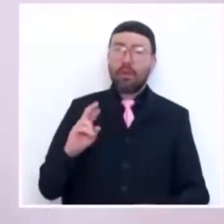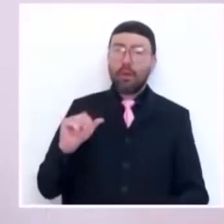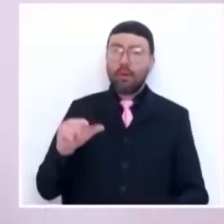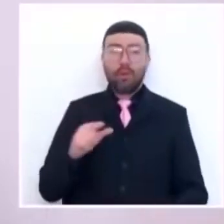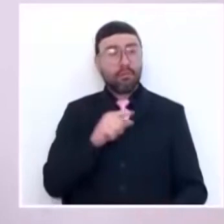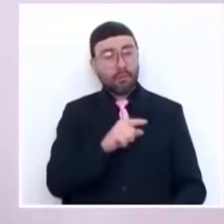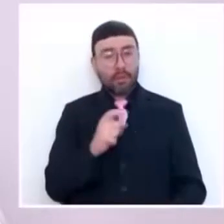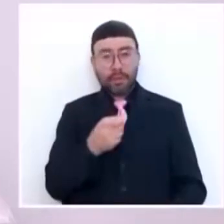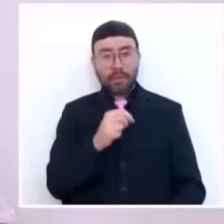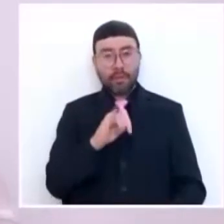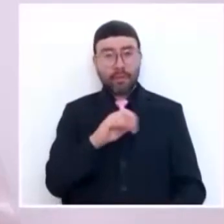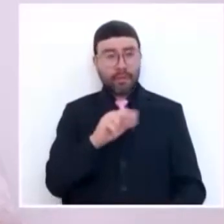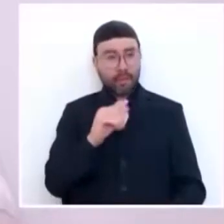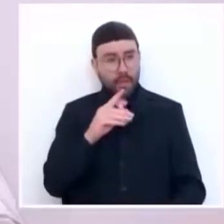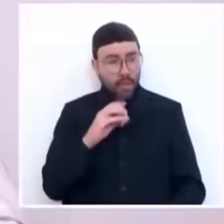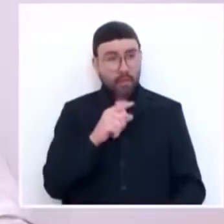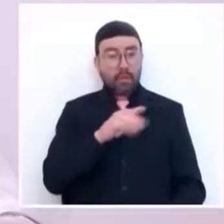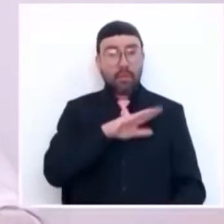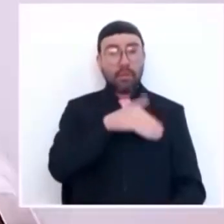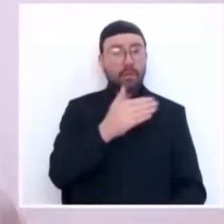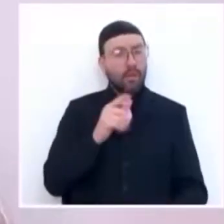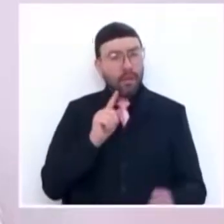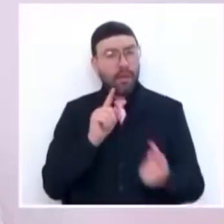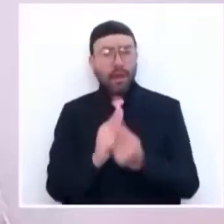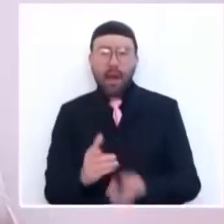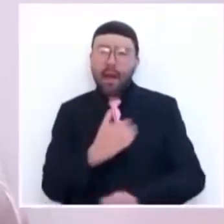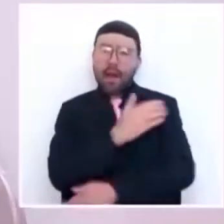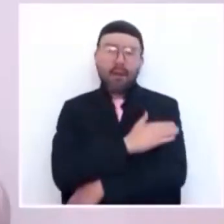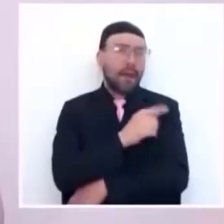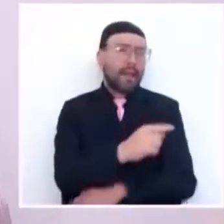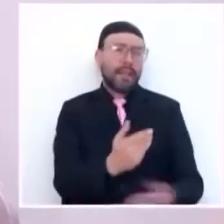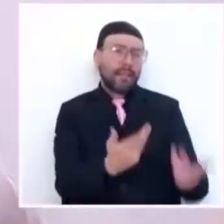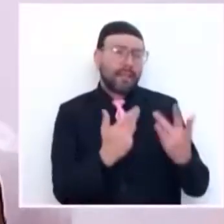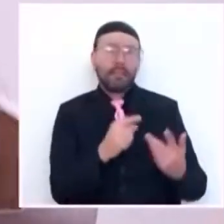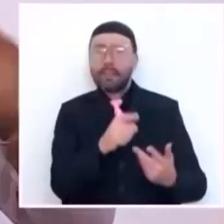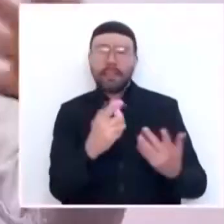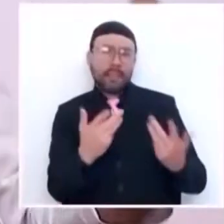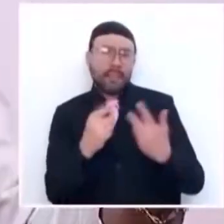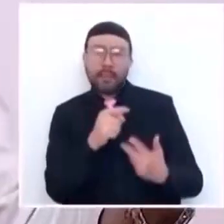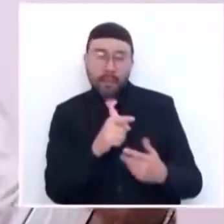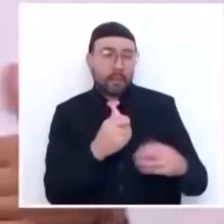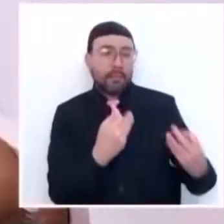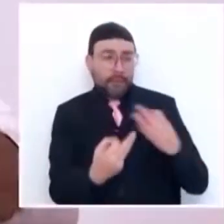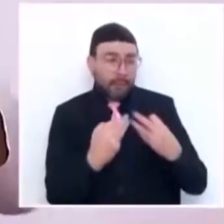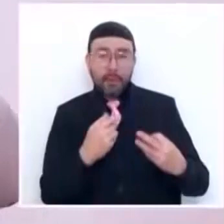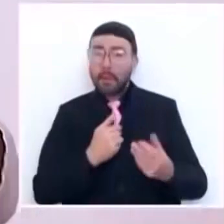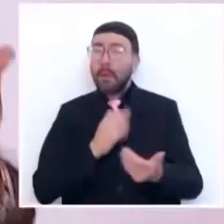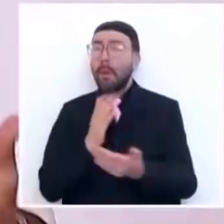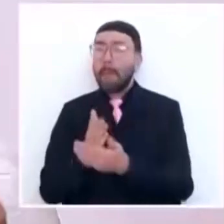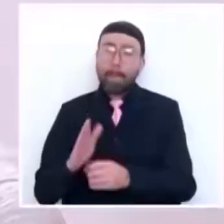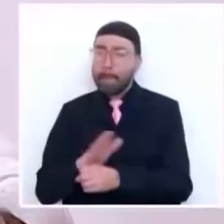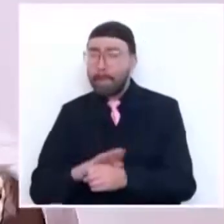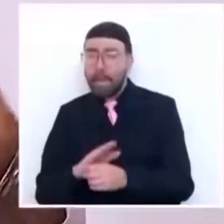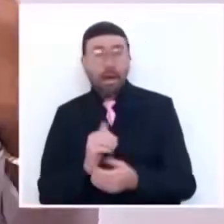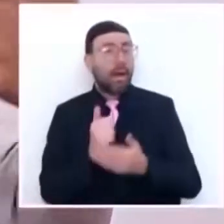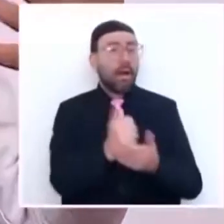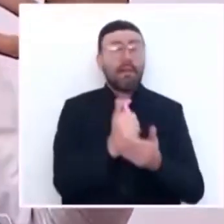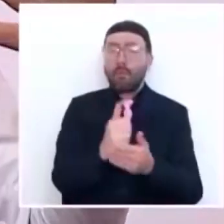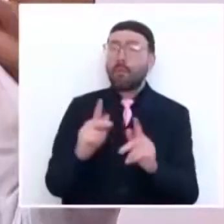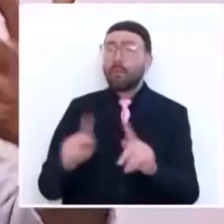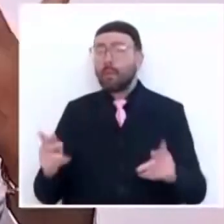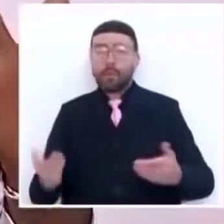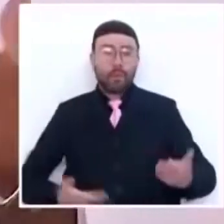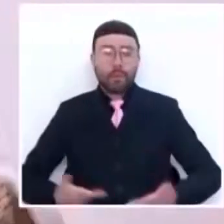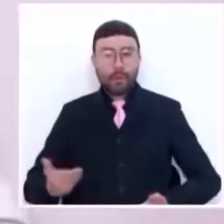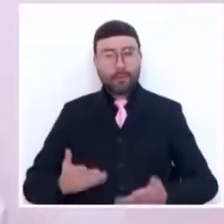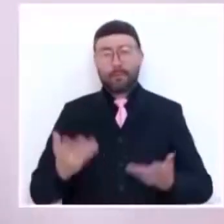y encontrarse en ellos allá con abrazos y decir, y ella me enseñó, y ella me explicó, y íbamos a los barrios, y íbamos a ayudarle a la gente, pues